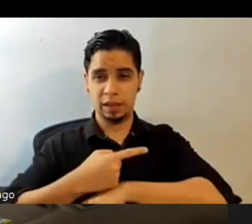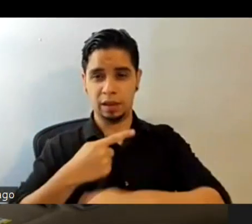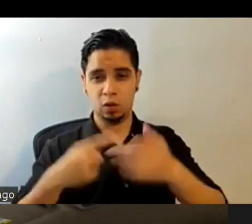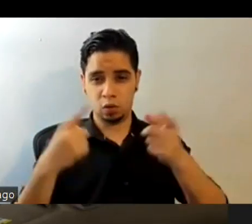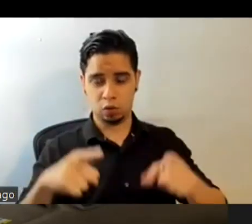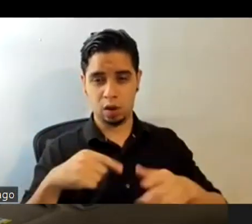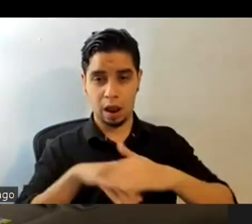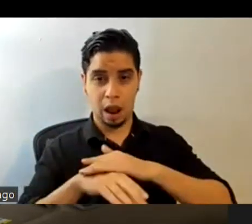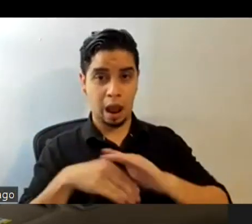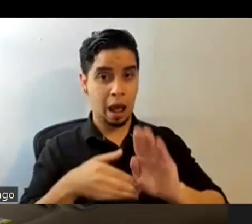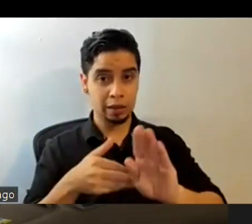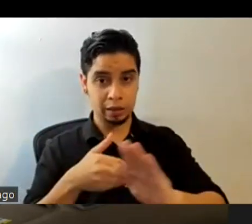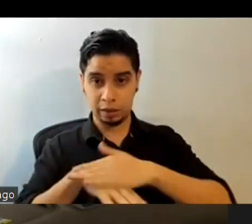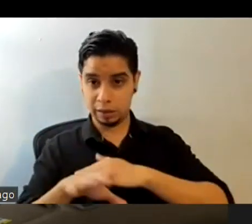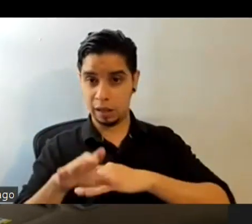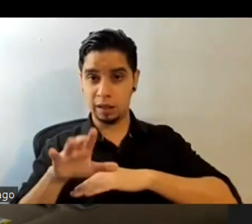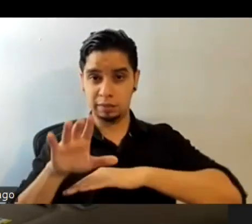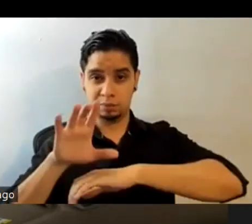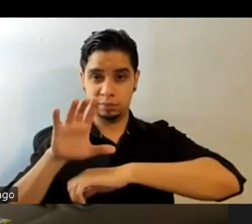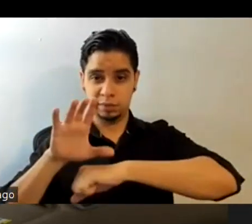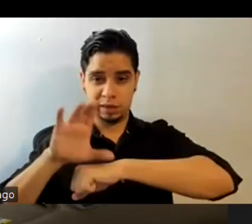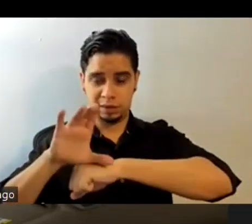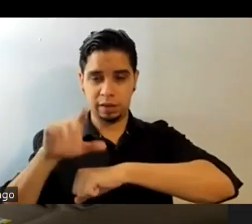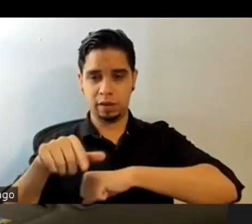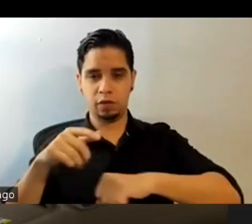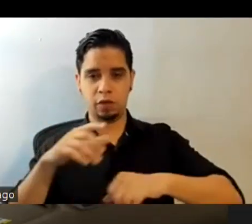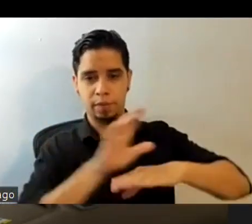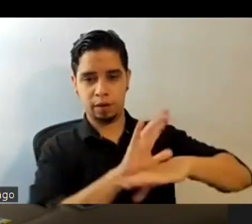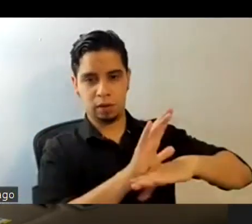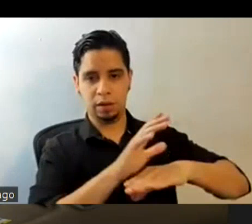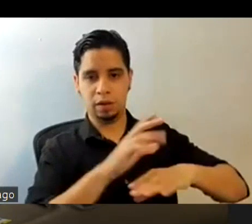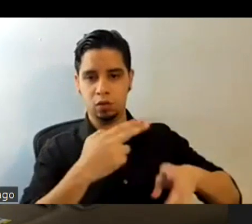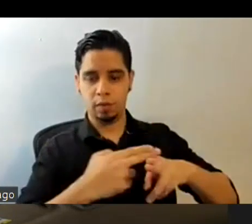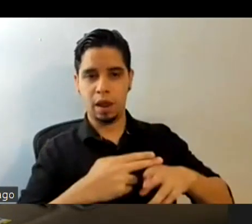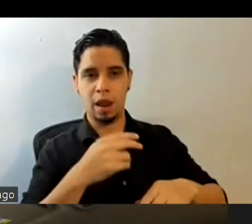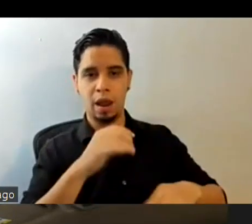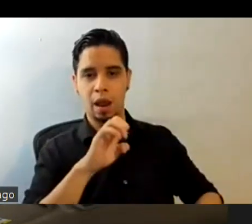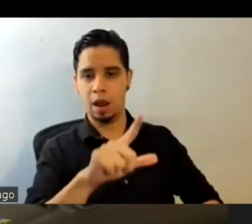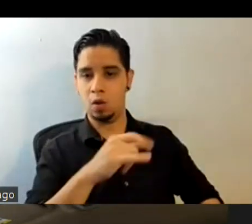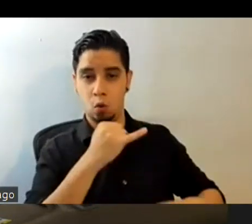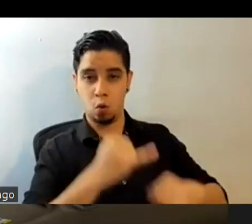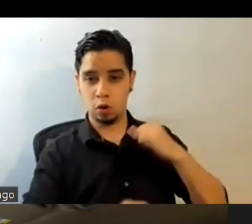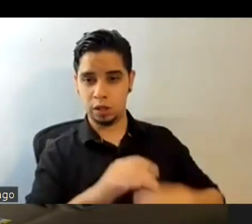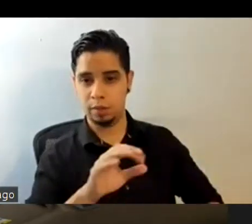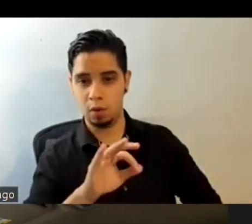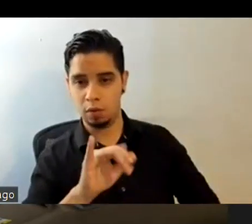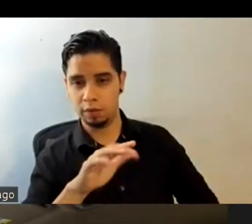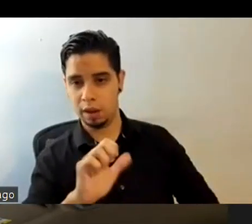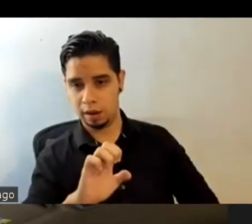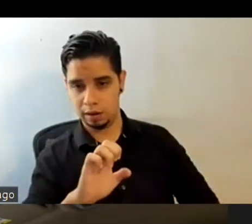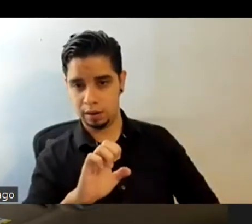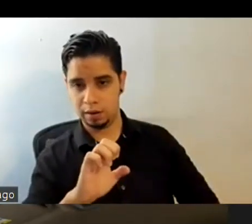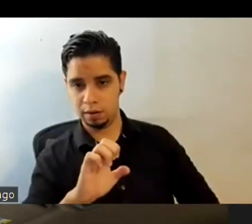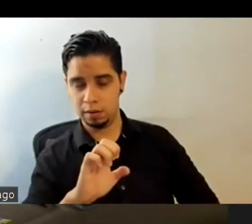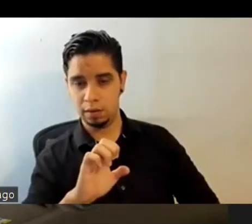antes de entrar a la iglesia, fui a ver una película que se titulaba El Último Viaje. Ajá. Así que metafóricamente fue mi último viaje al